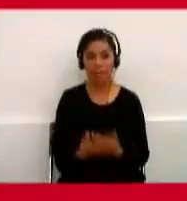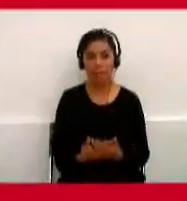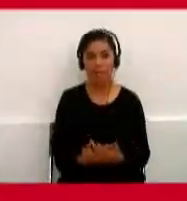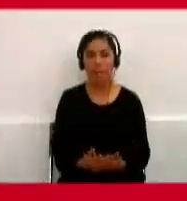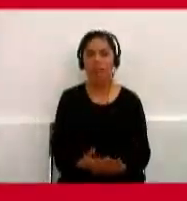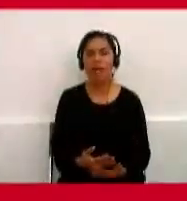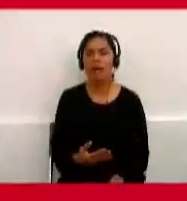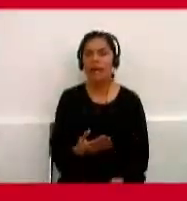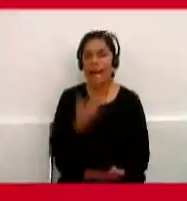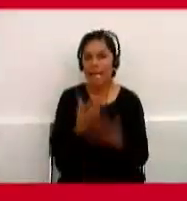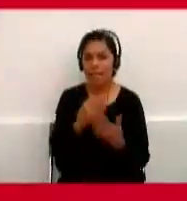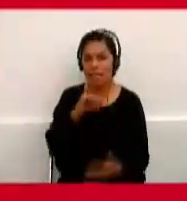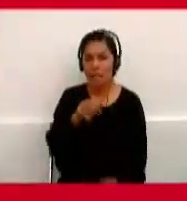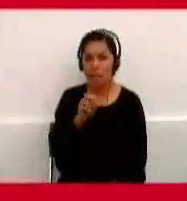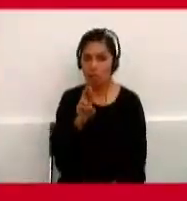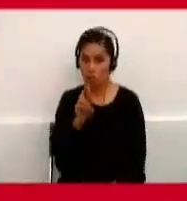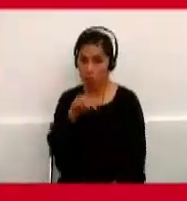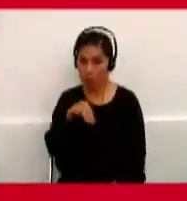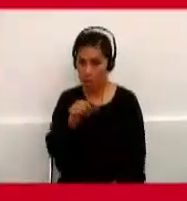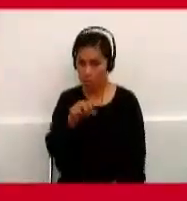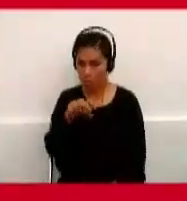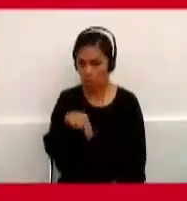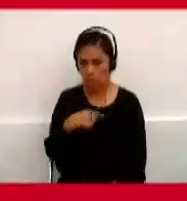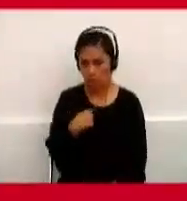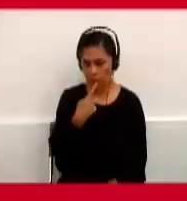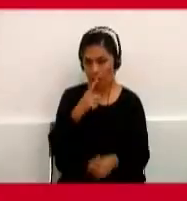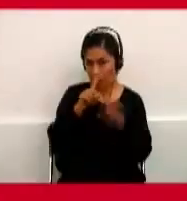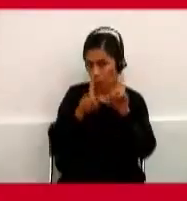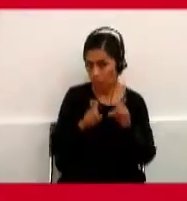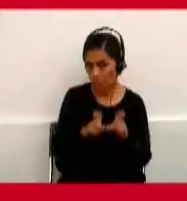Gracias, Jorman. Tenía una pequeña pregunta.